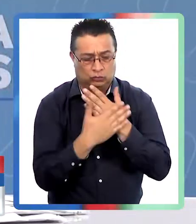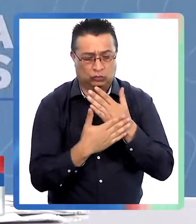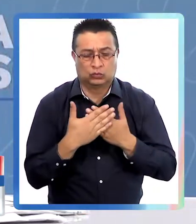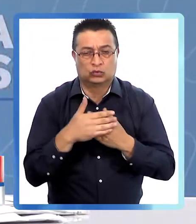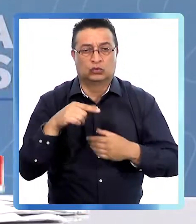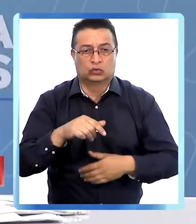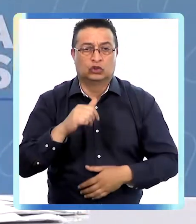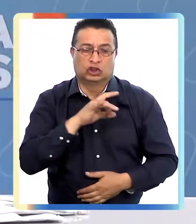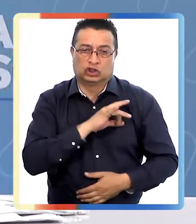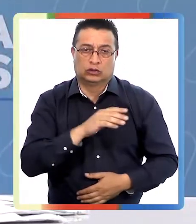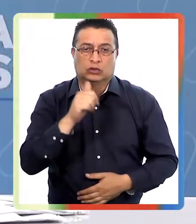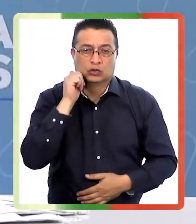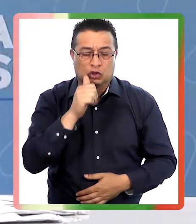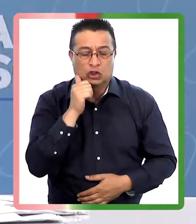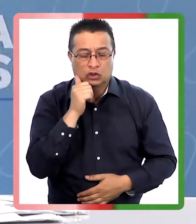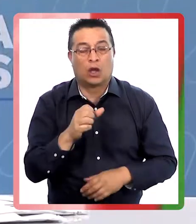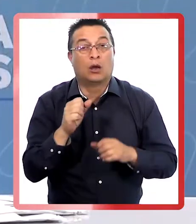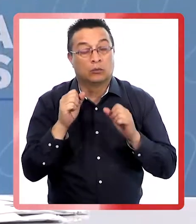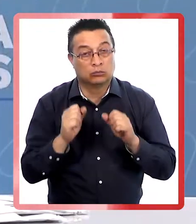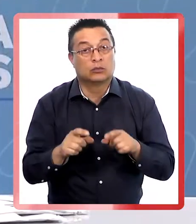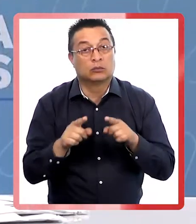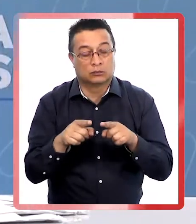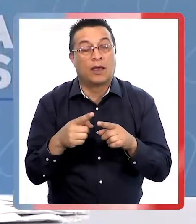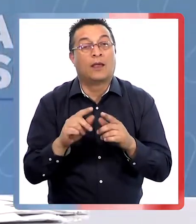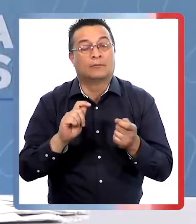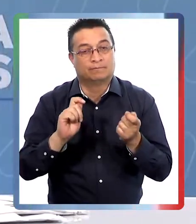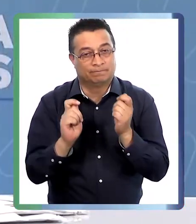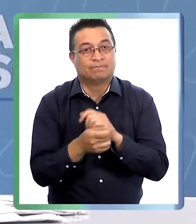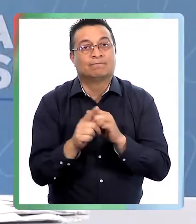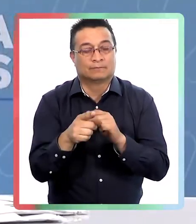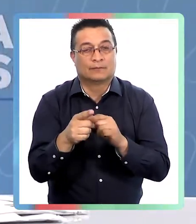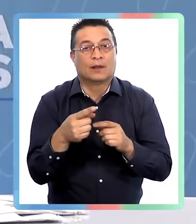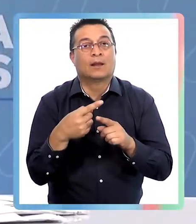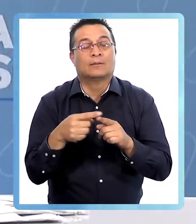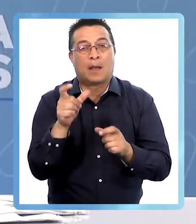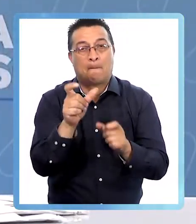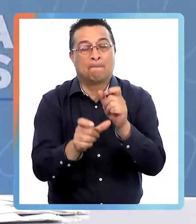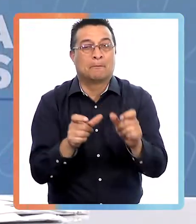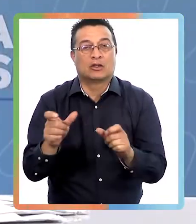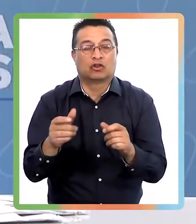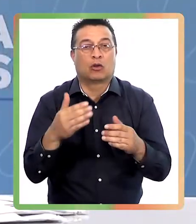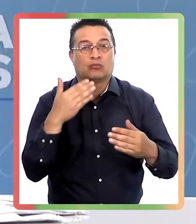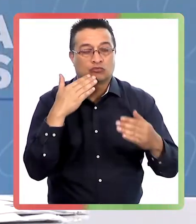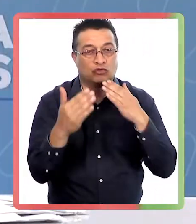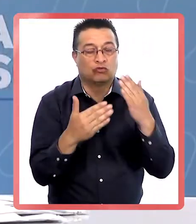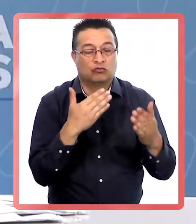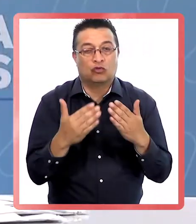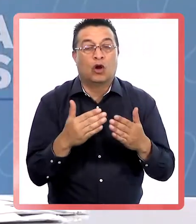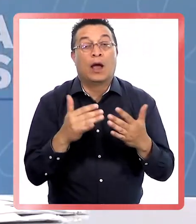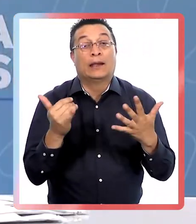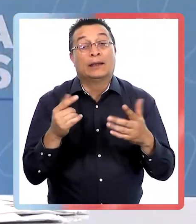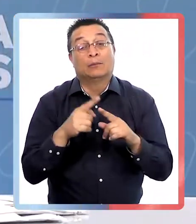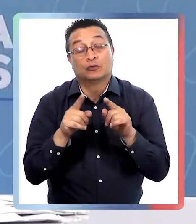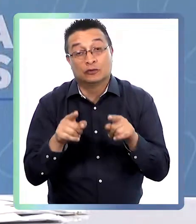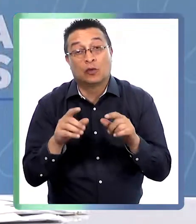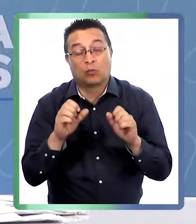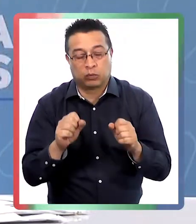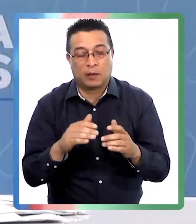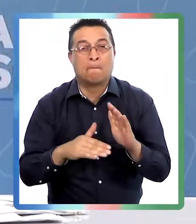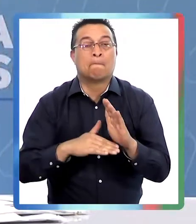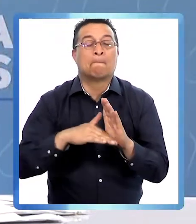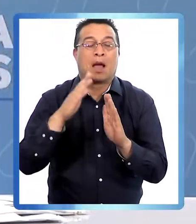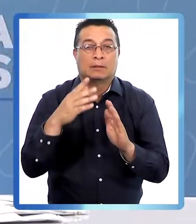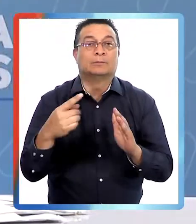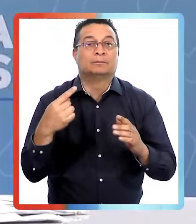país día a día pueden justamente hacer la diferencia en la cantidad de personas que se contagian y por ende generar un impacto